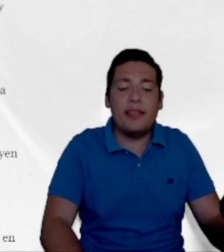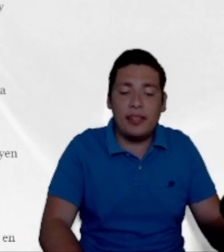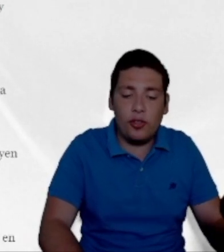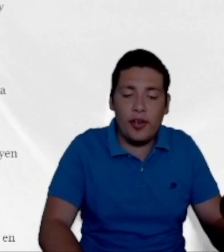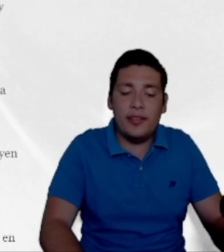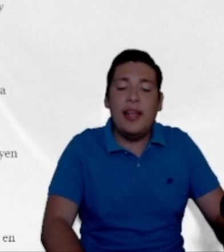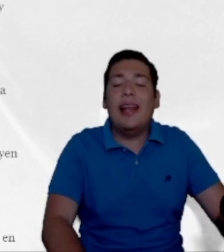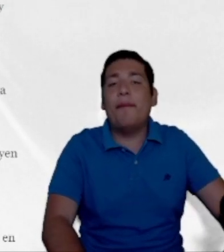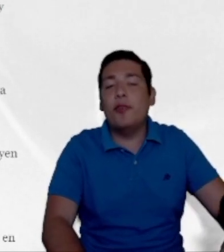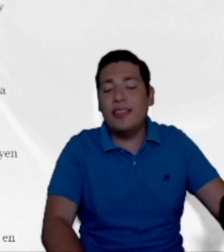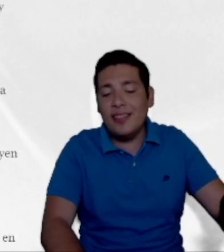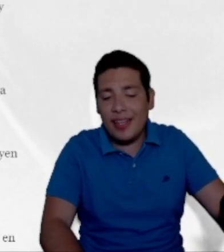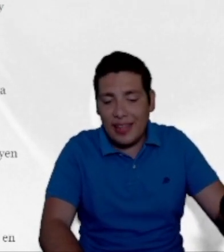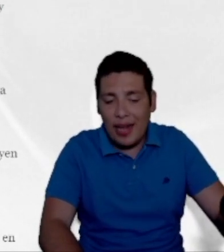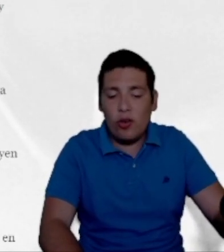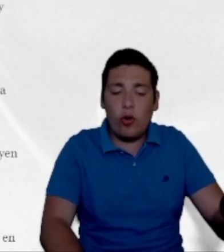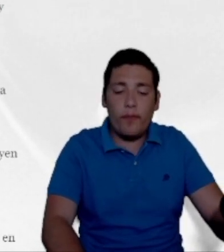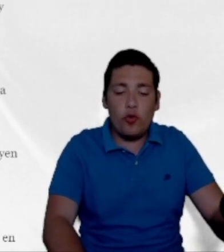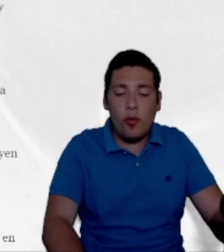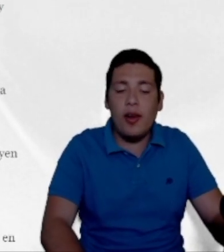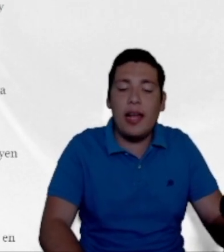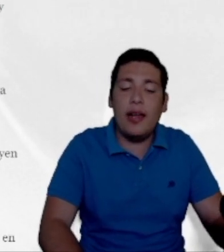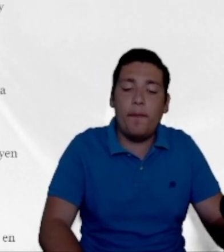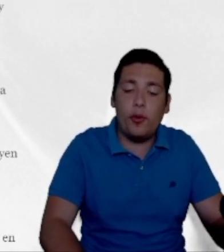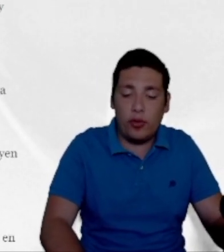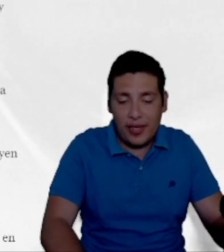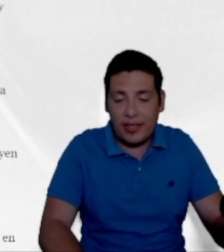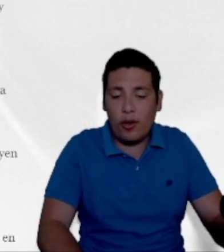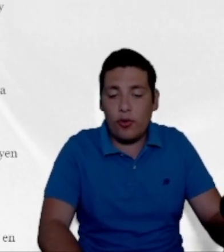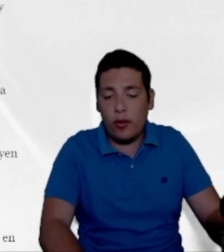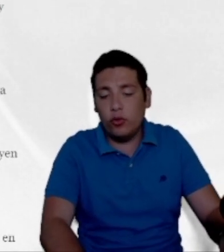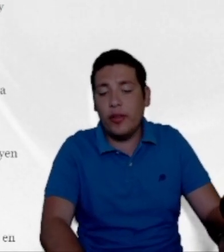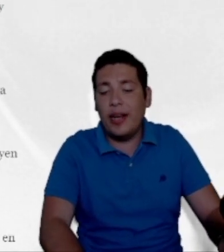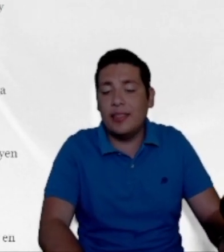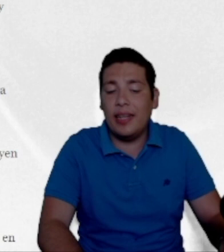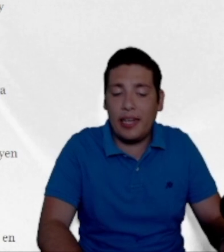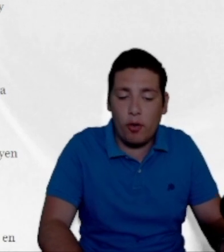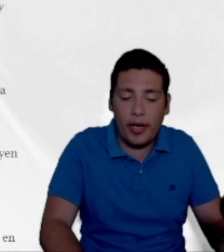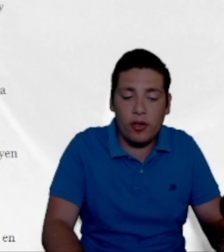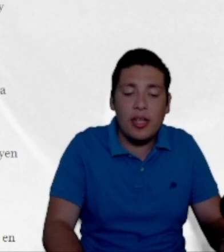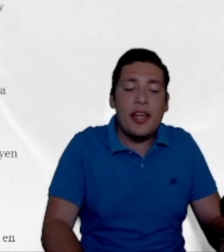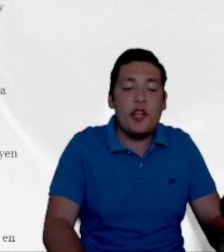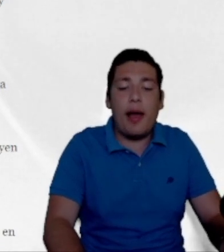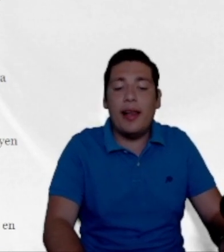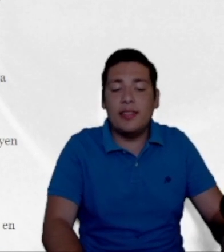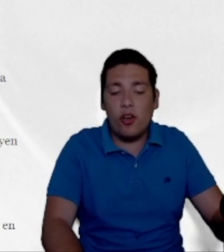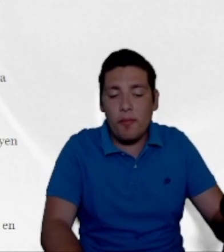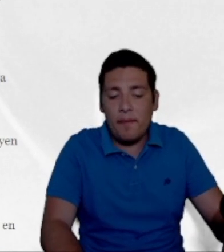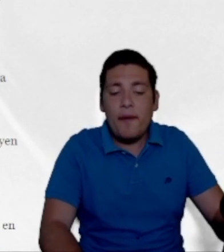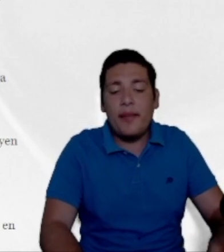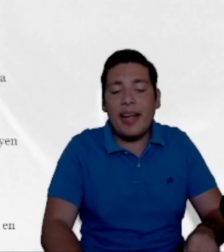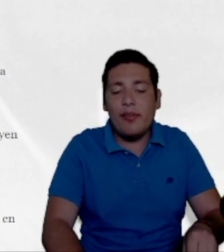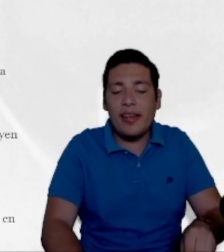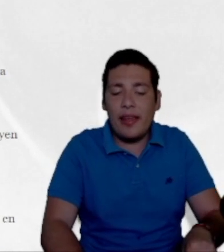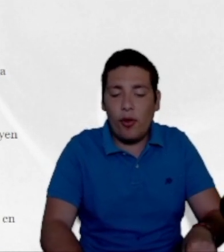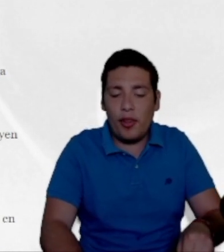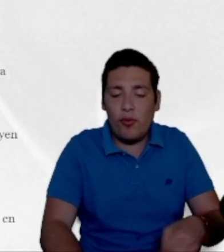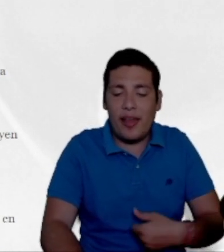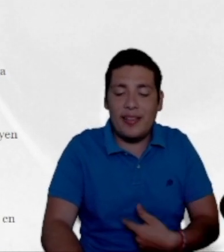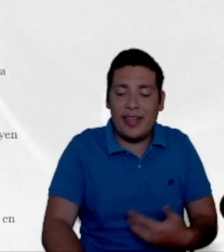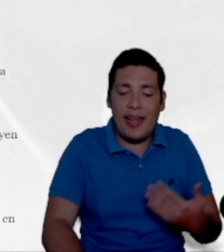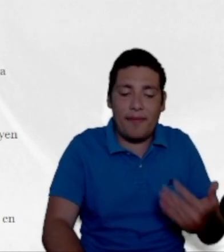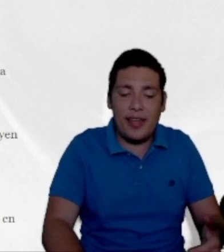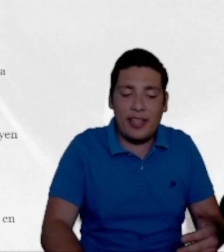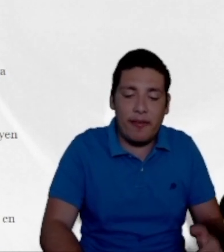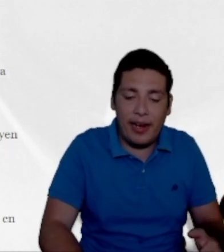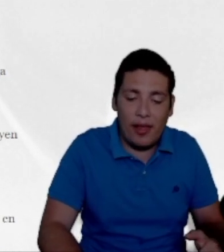ni prestaciones. La policía estatal contuvo la protesta con el uso de gases lacrimógenos y balas de goma, dejando alrededor de